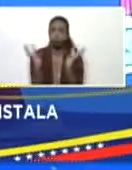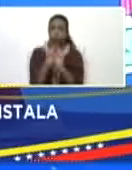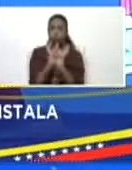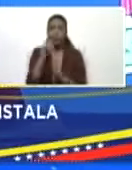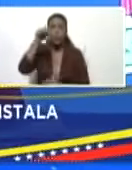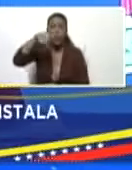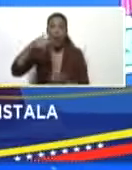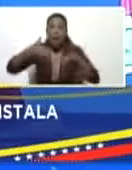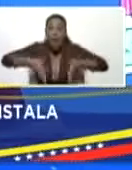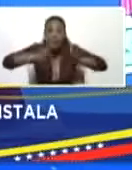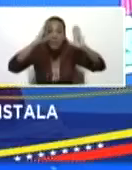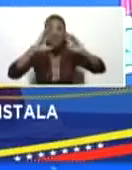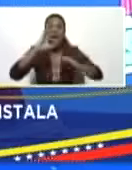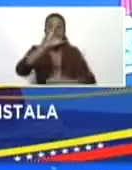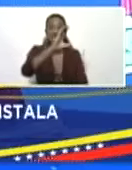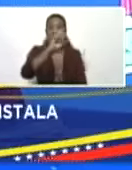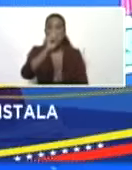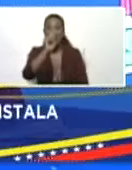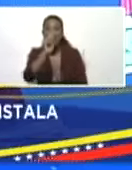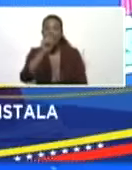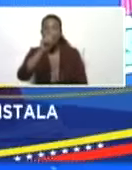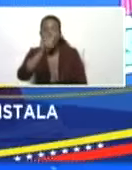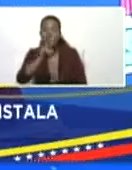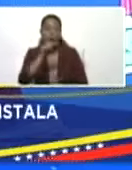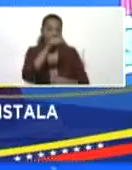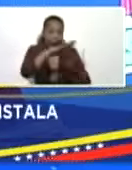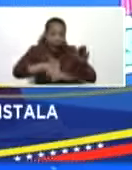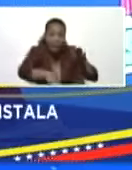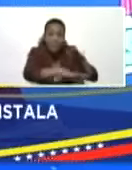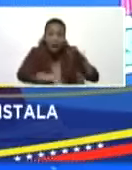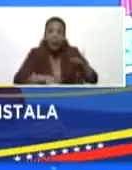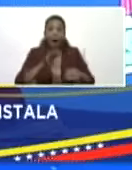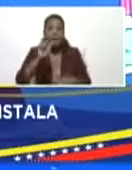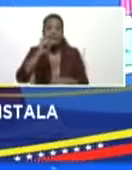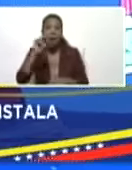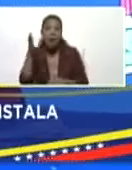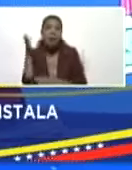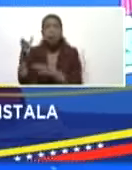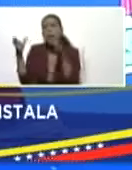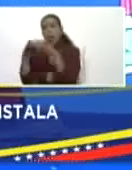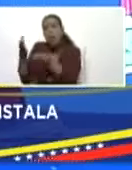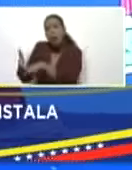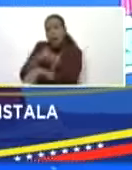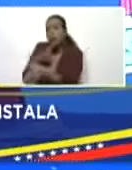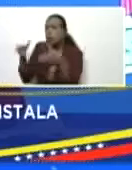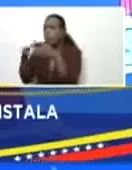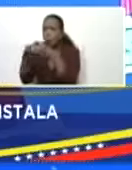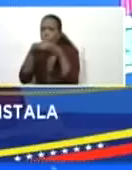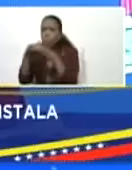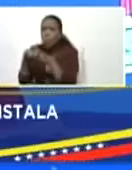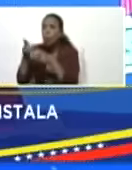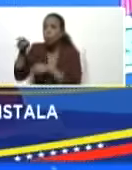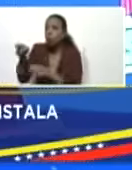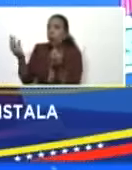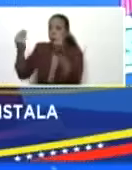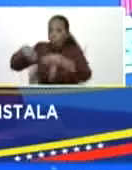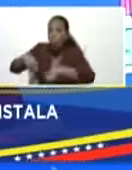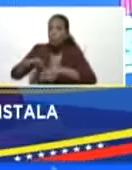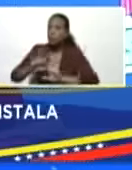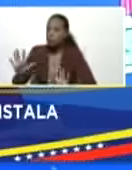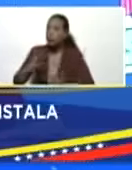en el edificio de la CTV abajo. Porque María Cristina había ido a una reunión para que ellos se